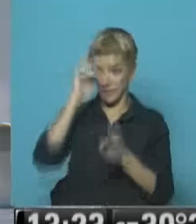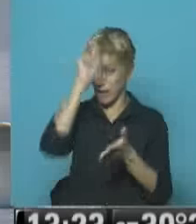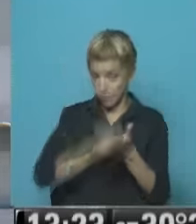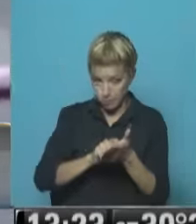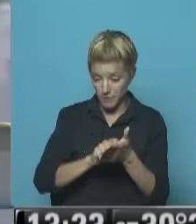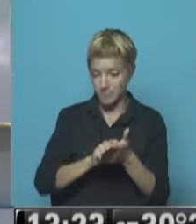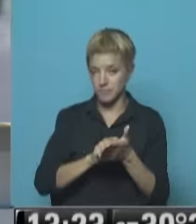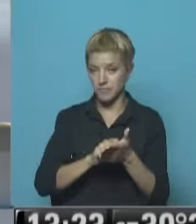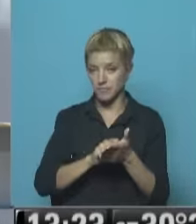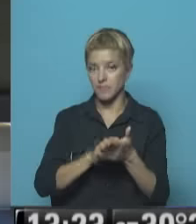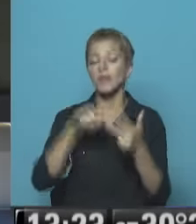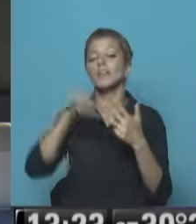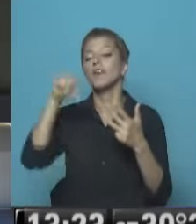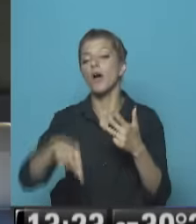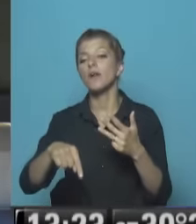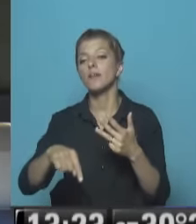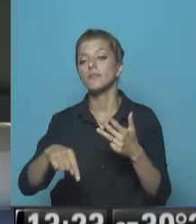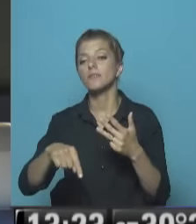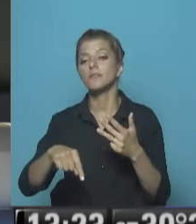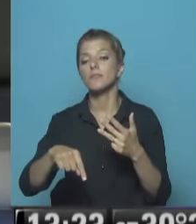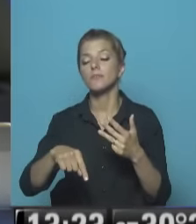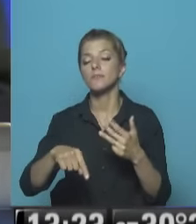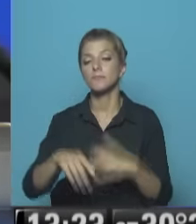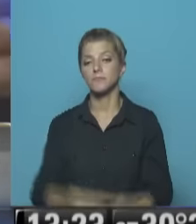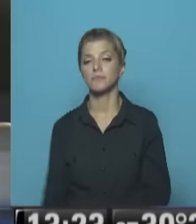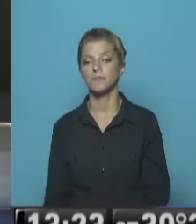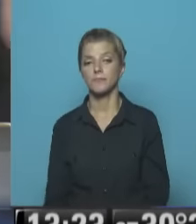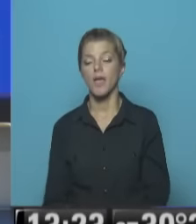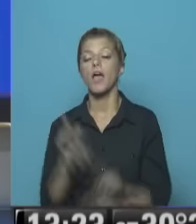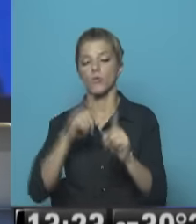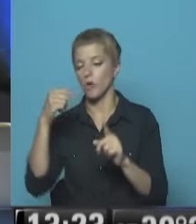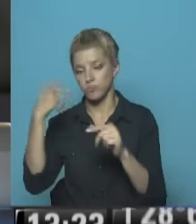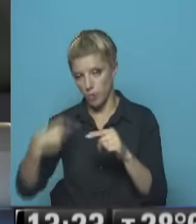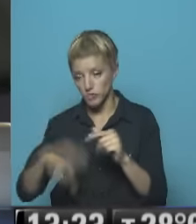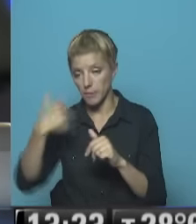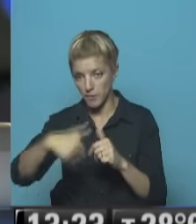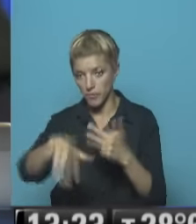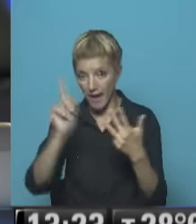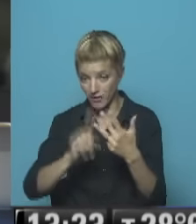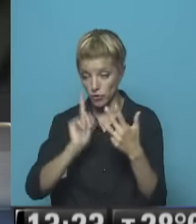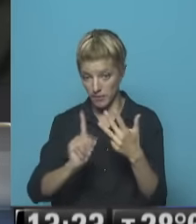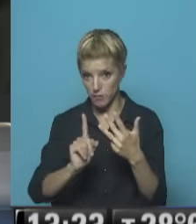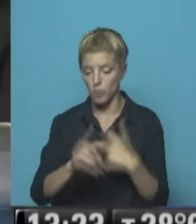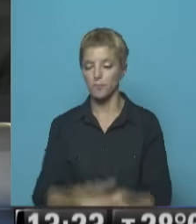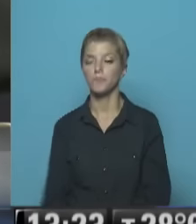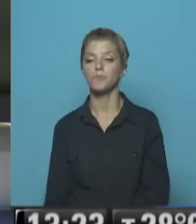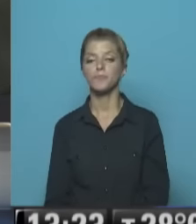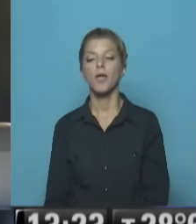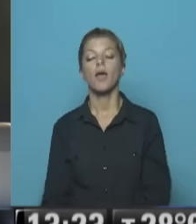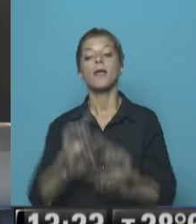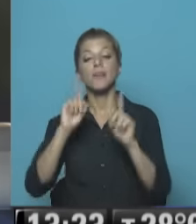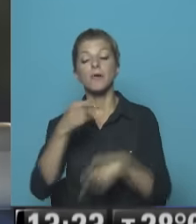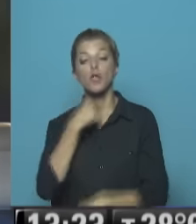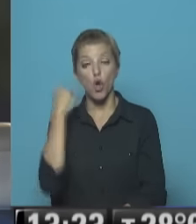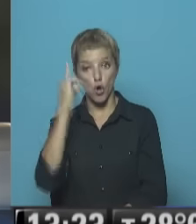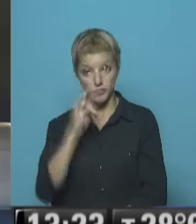una serie de datos para llevar a cabo esto. Y lo otro que quería comentar era que hoy